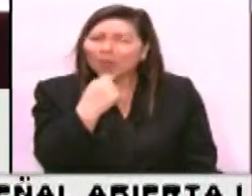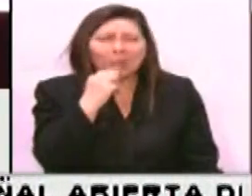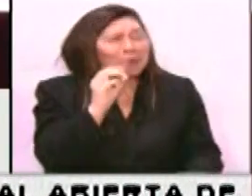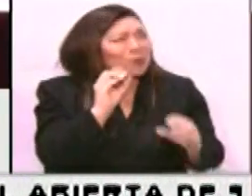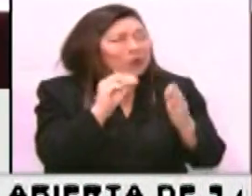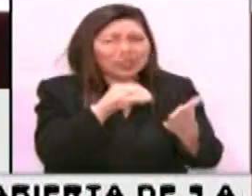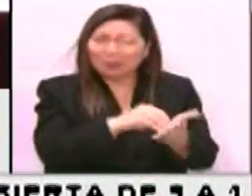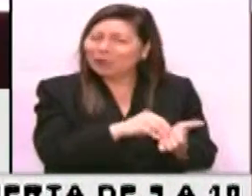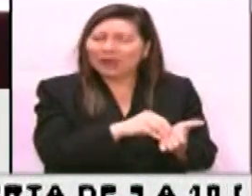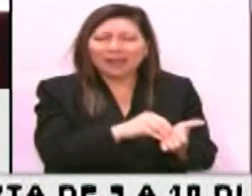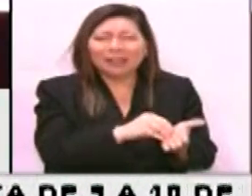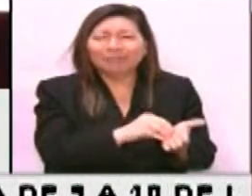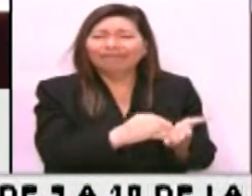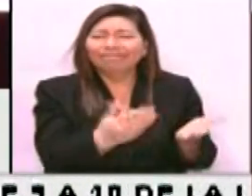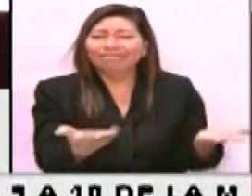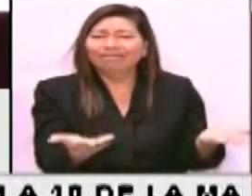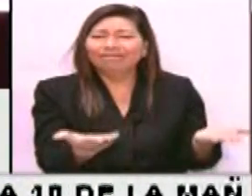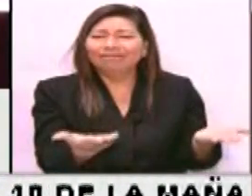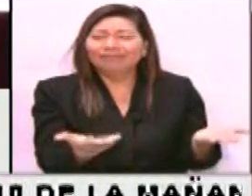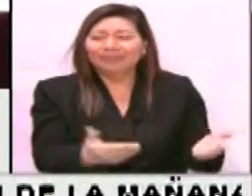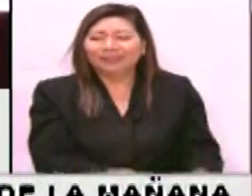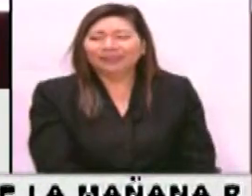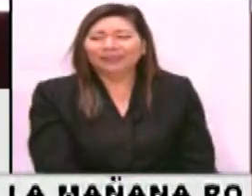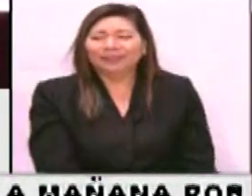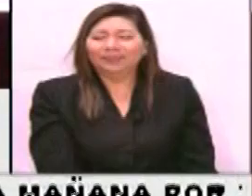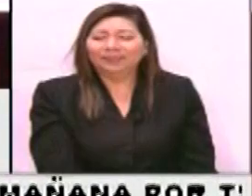poner con espíritu